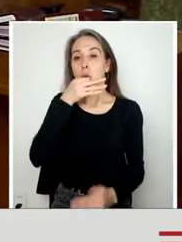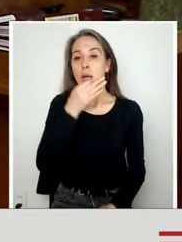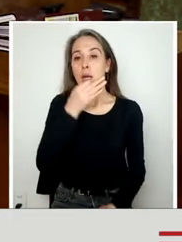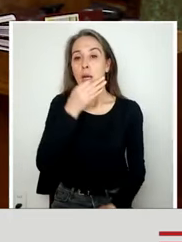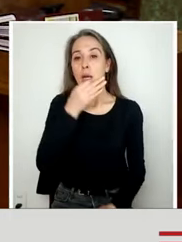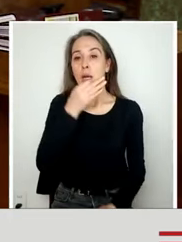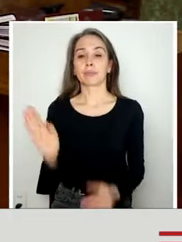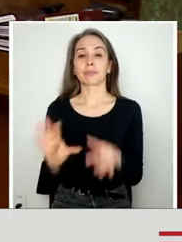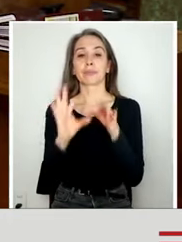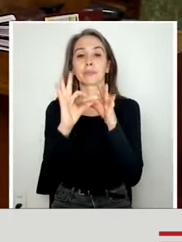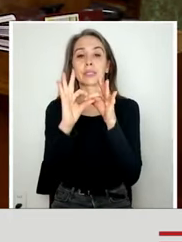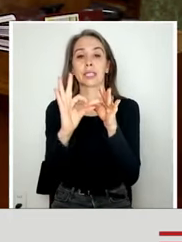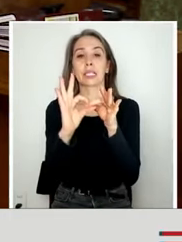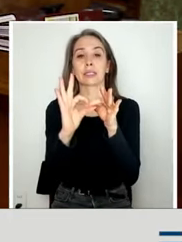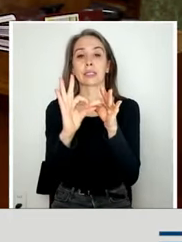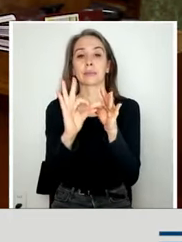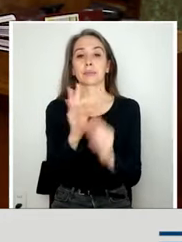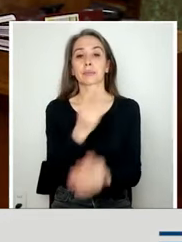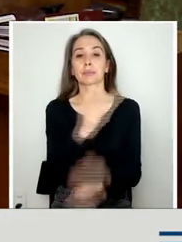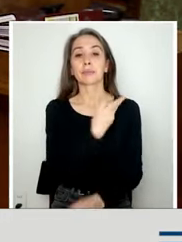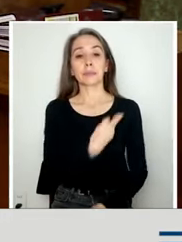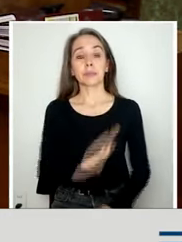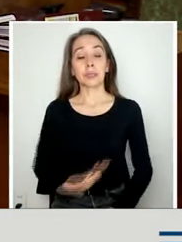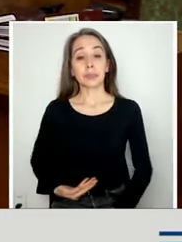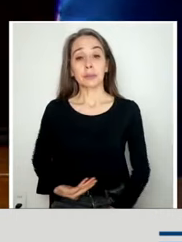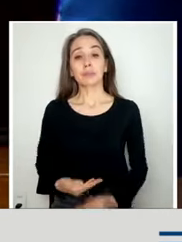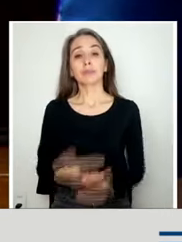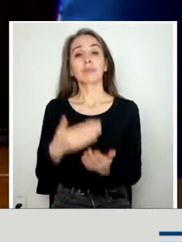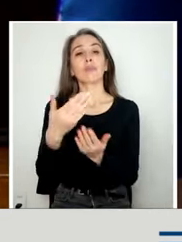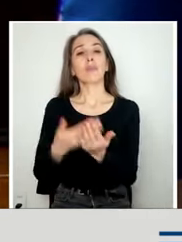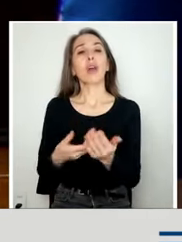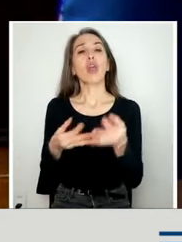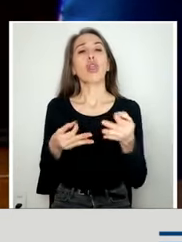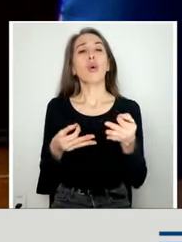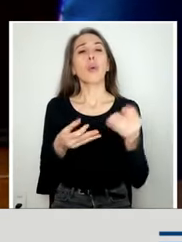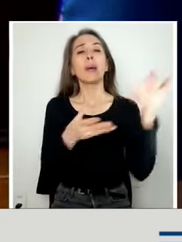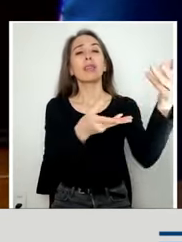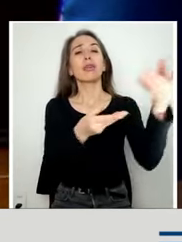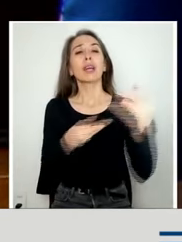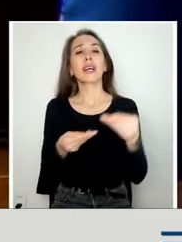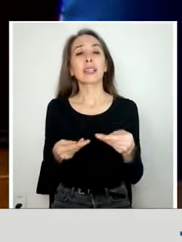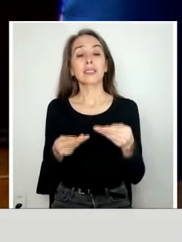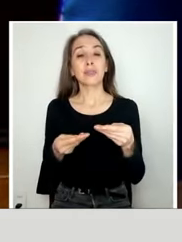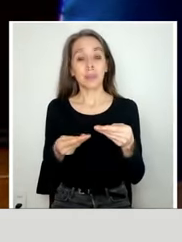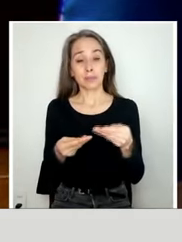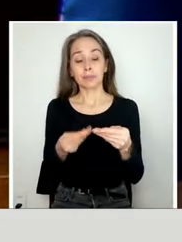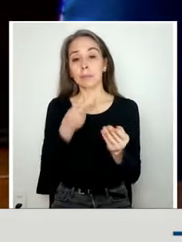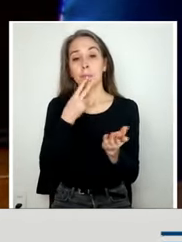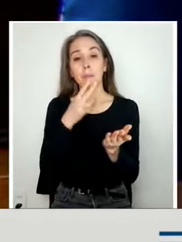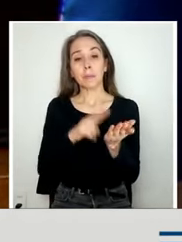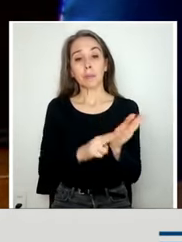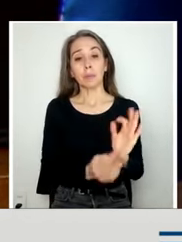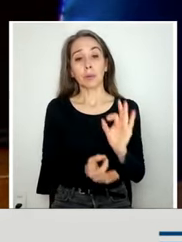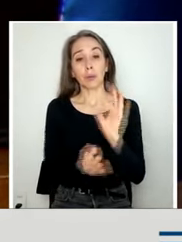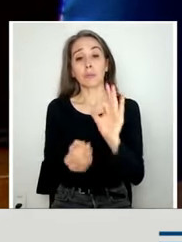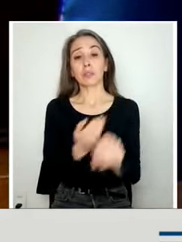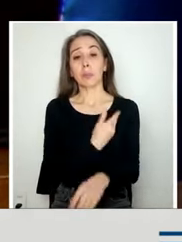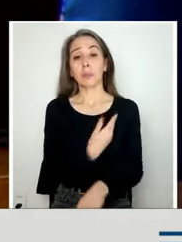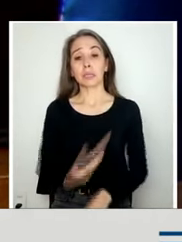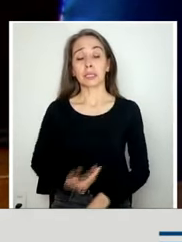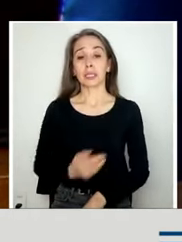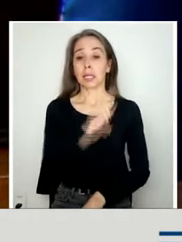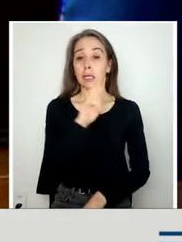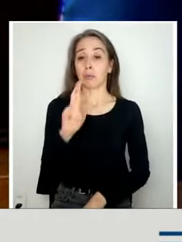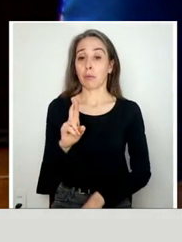presidente se han recibido los siguientes documentos oficio de su excelencia al presidente de la república por los cuales